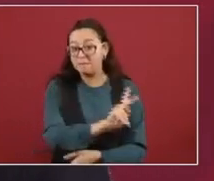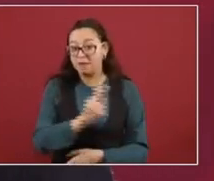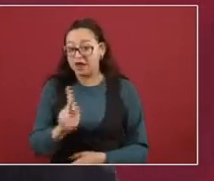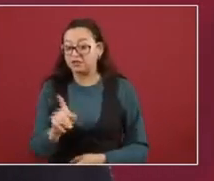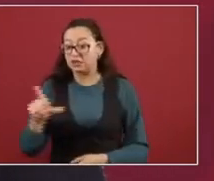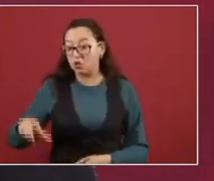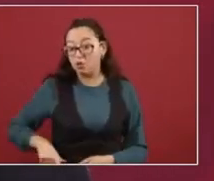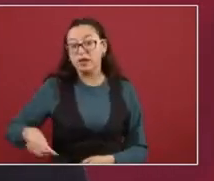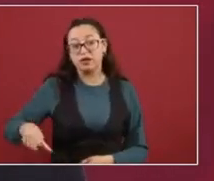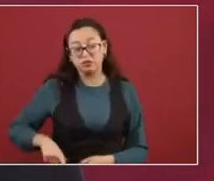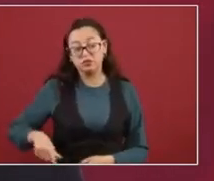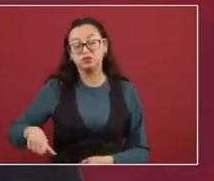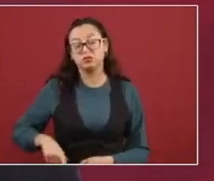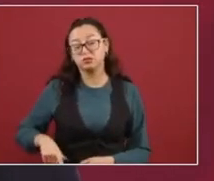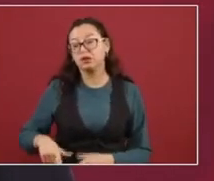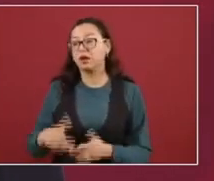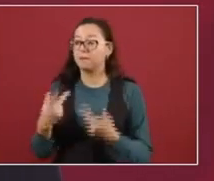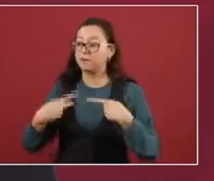el elefante